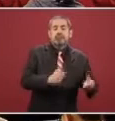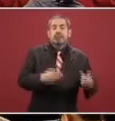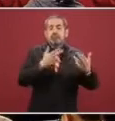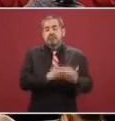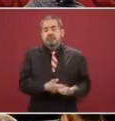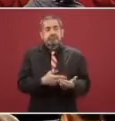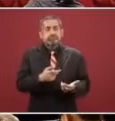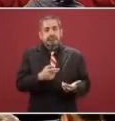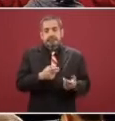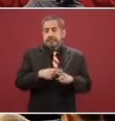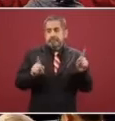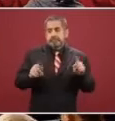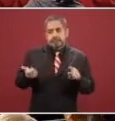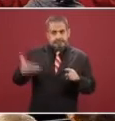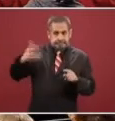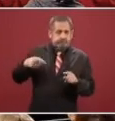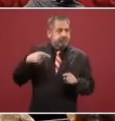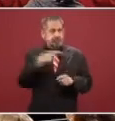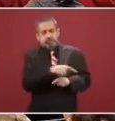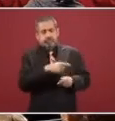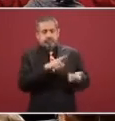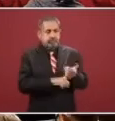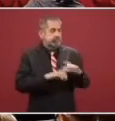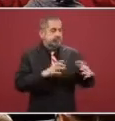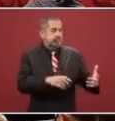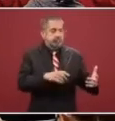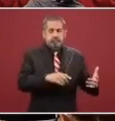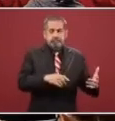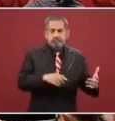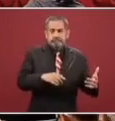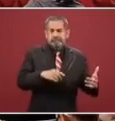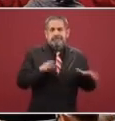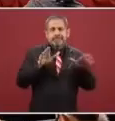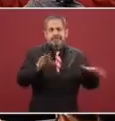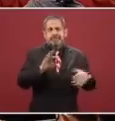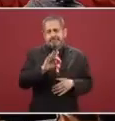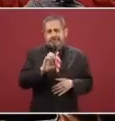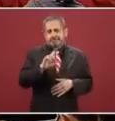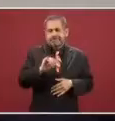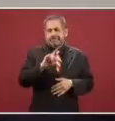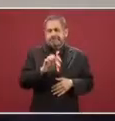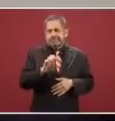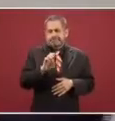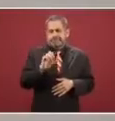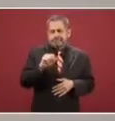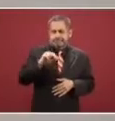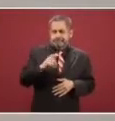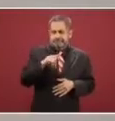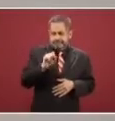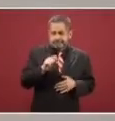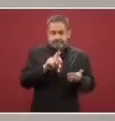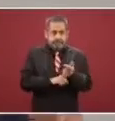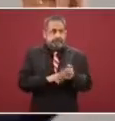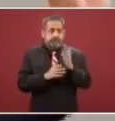diferencia, siendo que la terminal de combustible del aeropuerto Felipe Ángeles tiene mucha mayor capacidad inicial, porque tiene un componente de la Fuerza Aérea